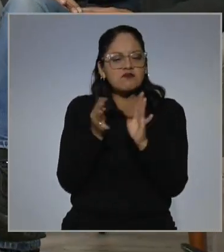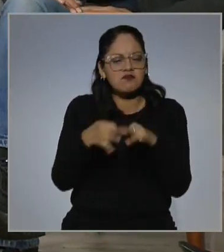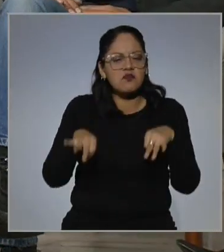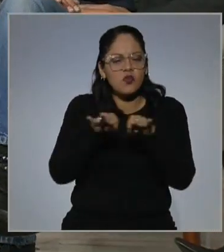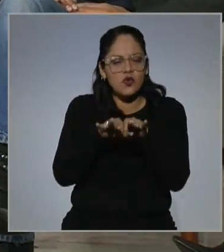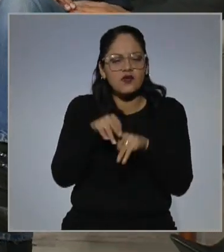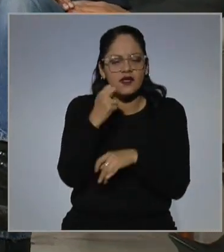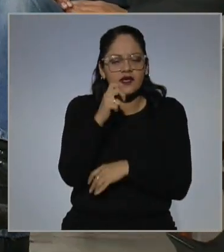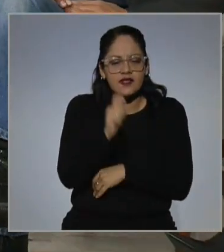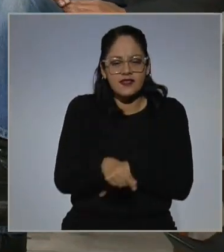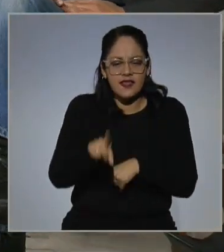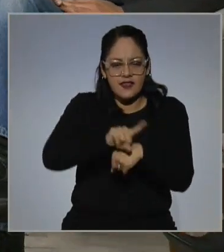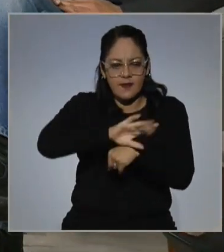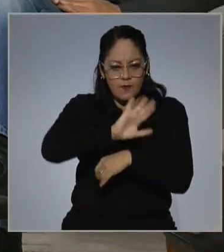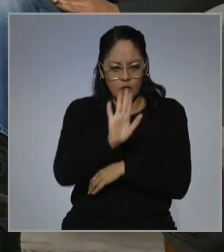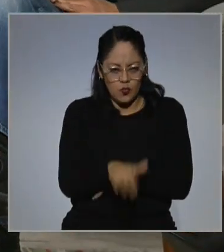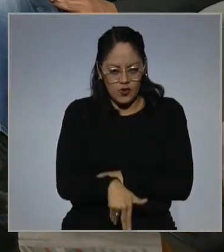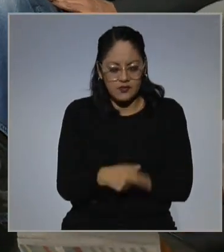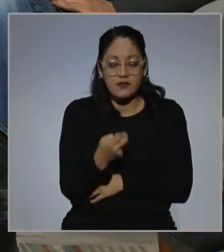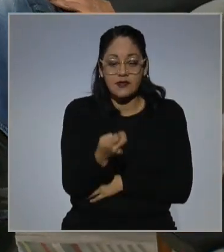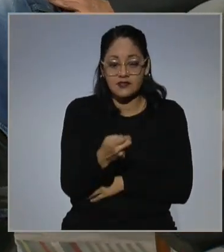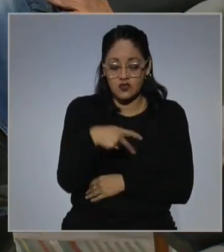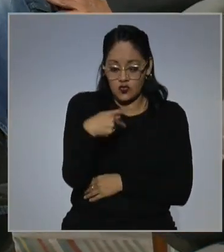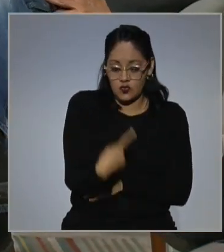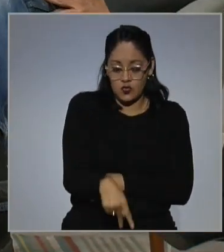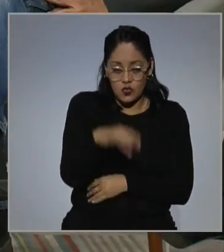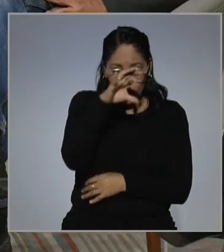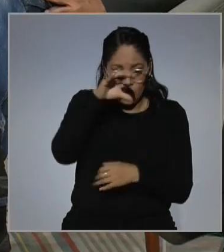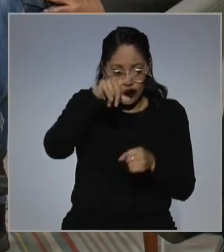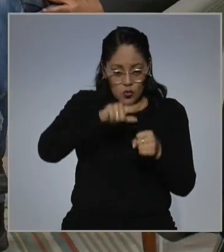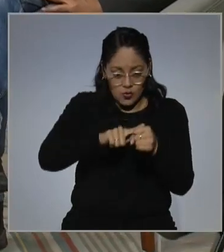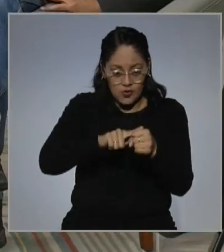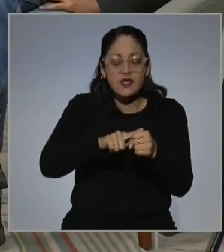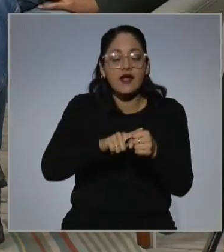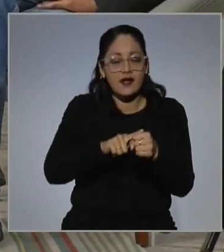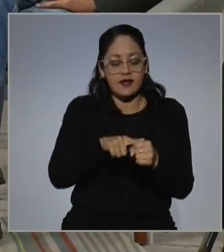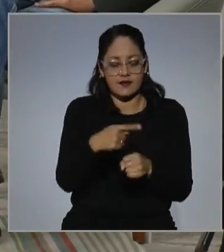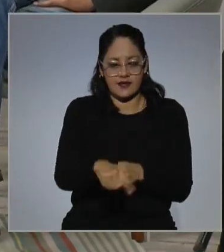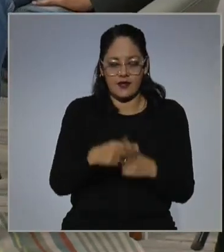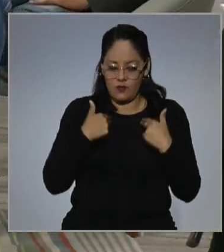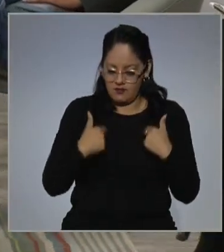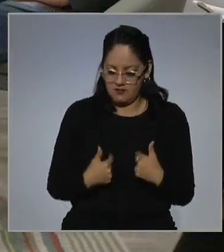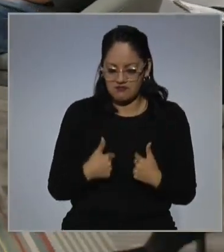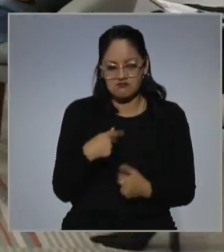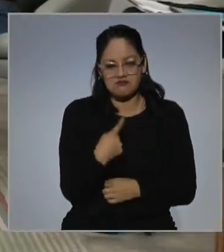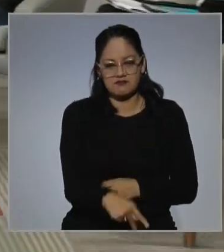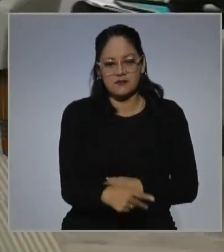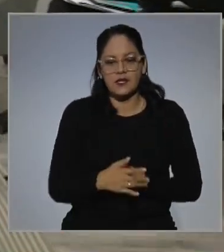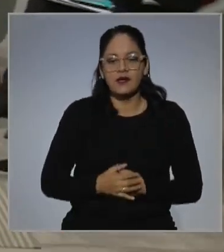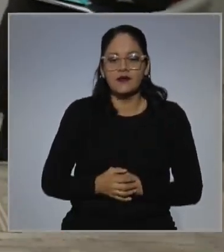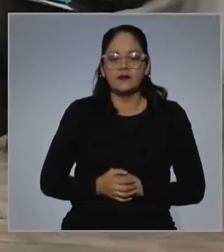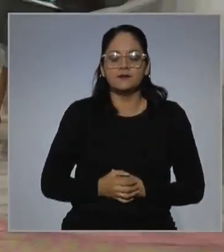importancia precisamente del Día de Muertos, considerado Patrimonio Cultural Inmaterial de la Humanidad.